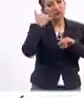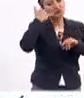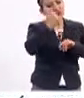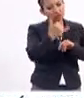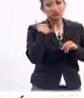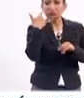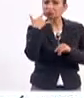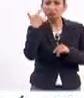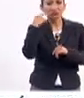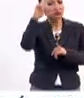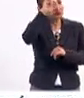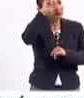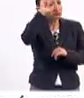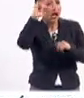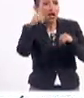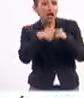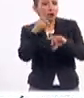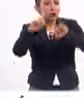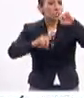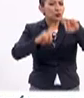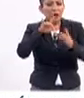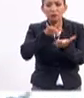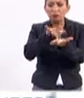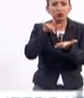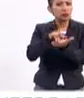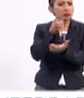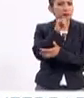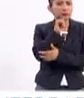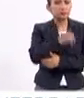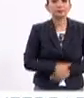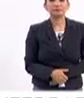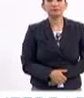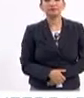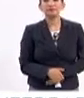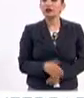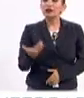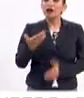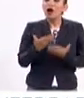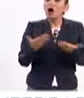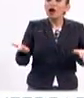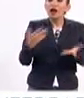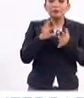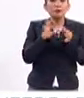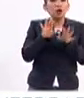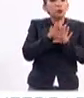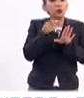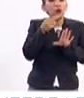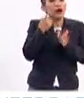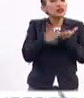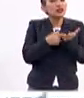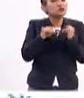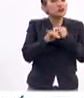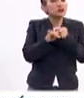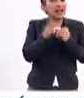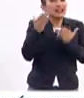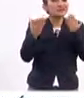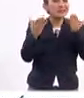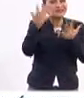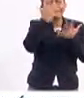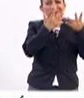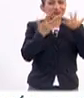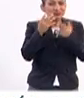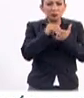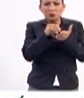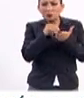llámenos, estamos listos. La idea es apoyarlos, ¿no? 100%. Rectora, platíquenos un poco más cómo funciona, porque muchas veces